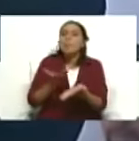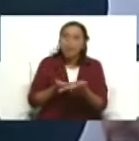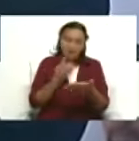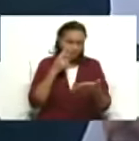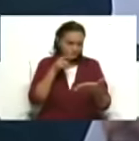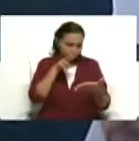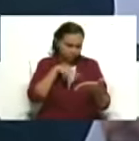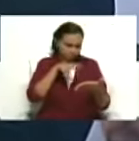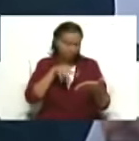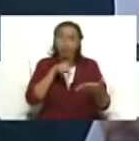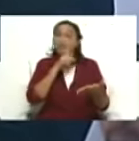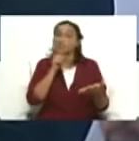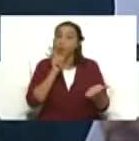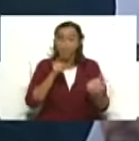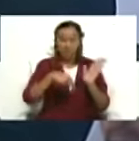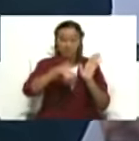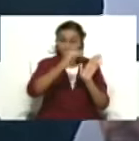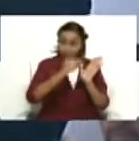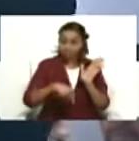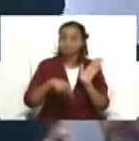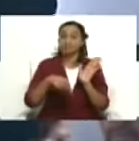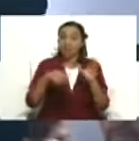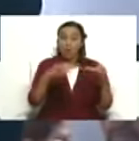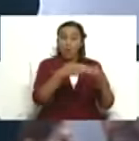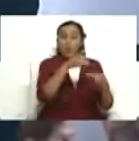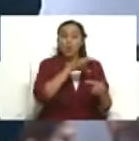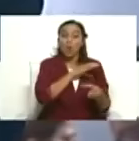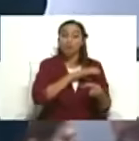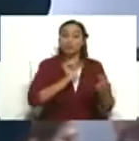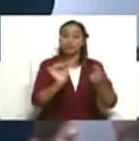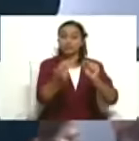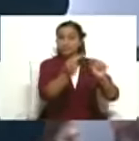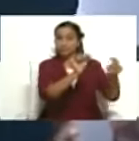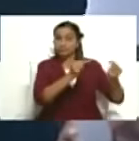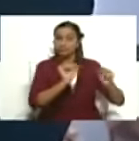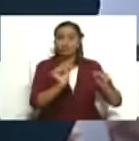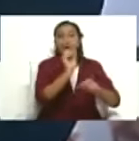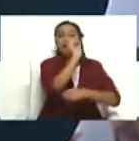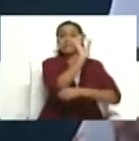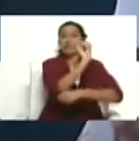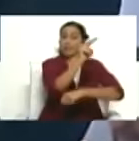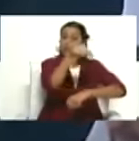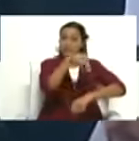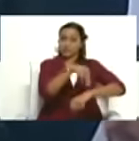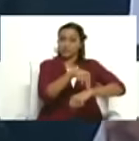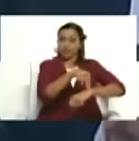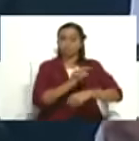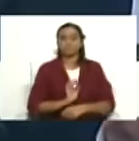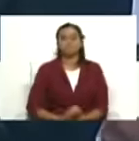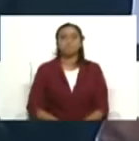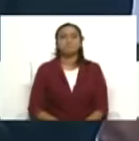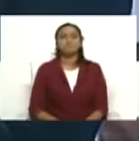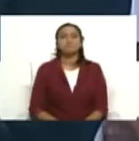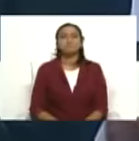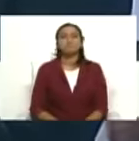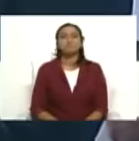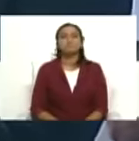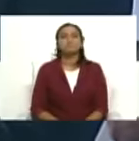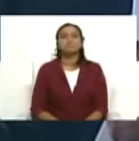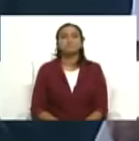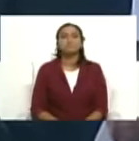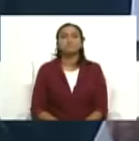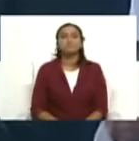rondas de conversación que condujo la Comisión de Diálogo de la Asamblea Nacional.